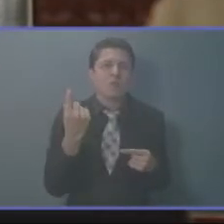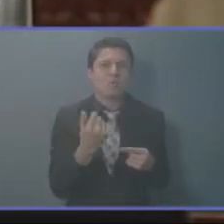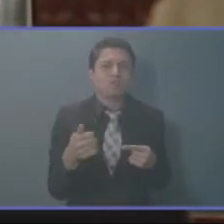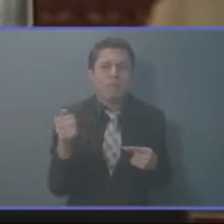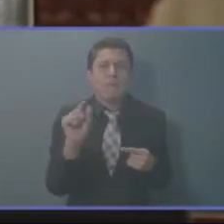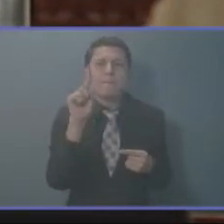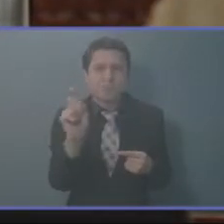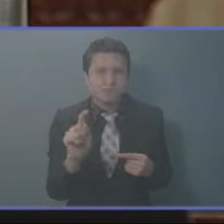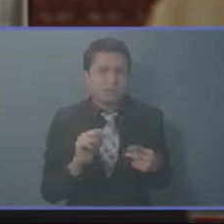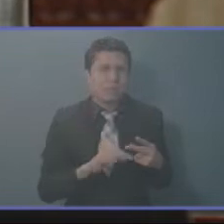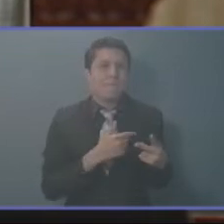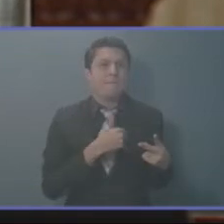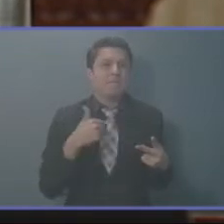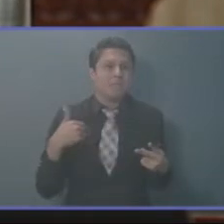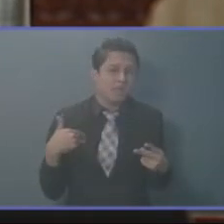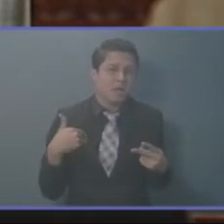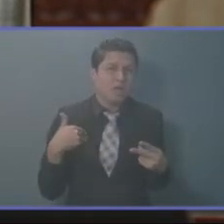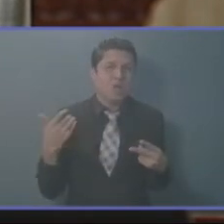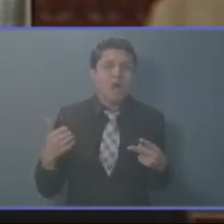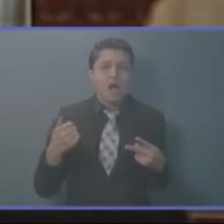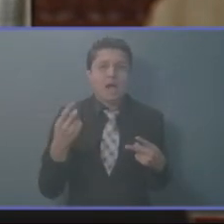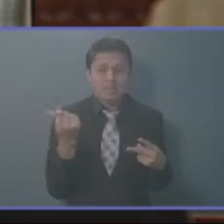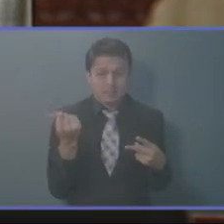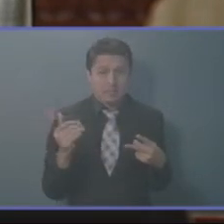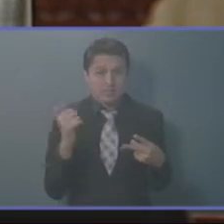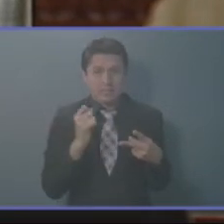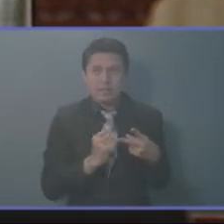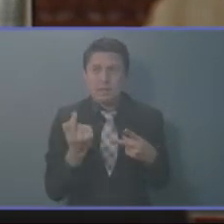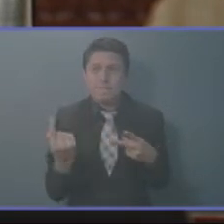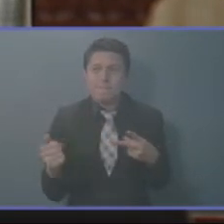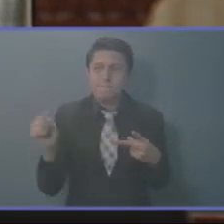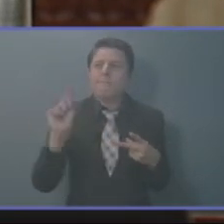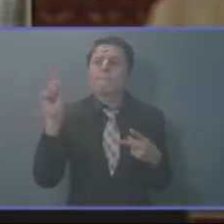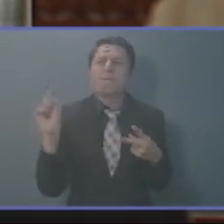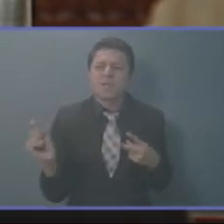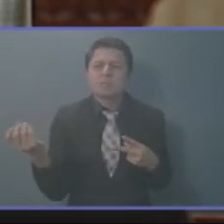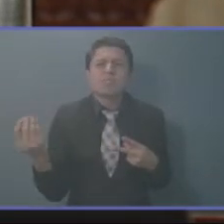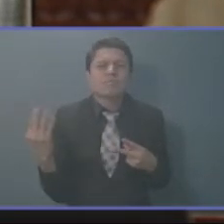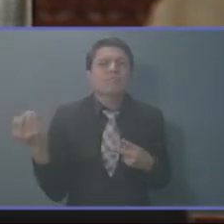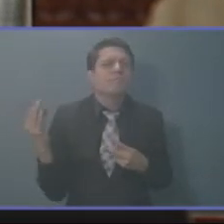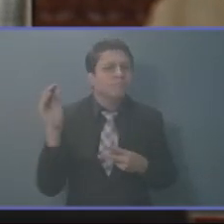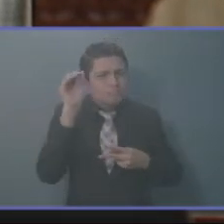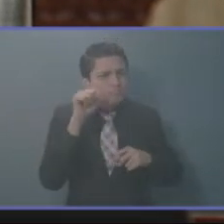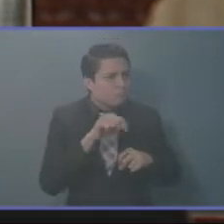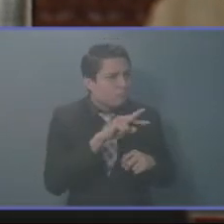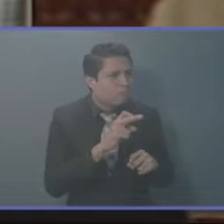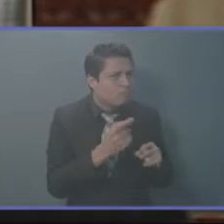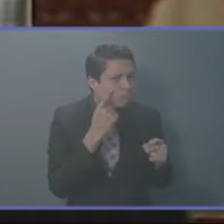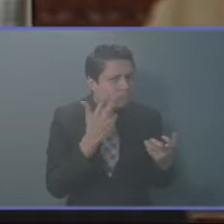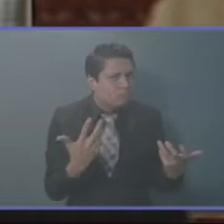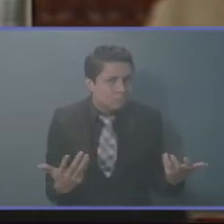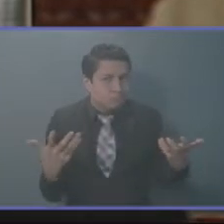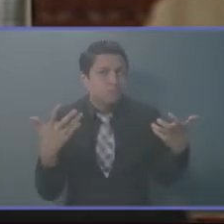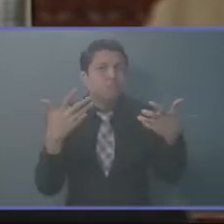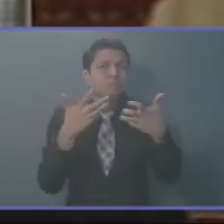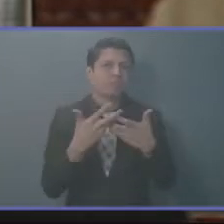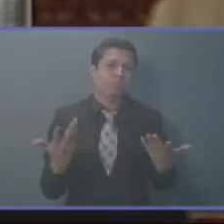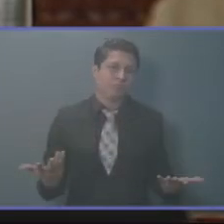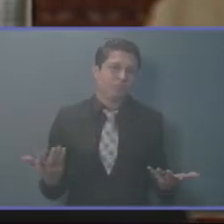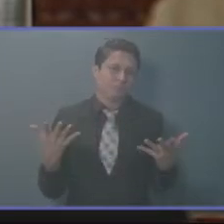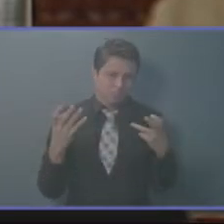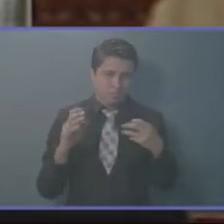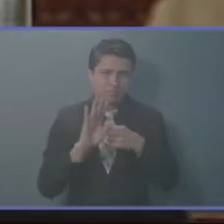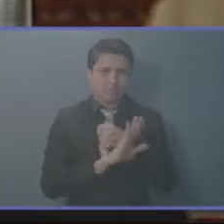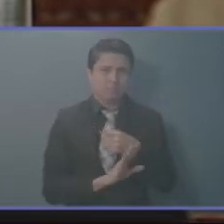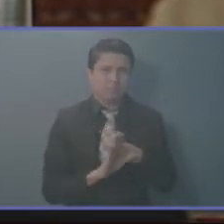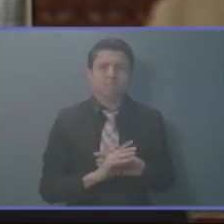Al respecto, vale la pena mencionar que actualmente el ramo de salud se encuentra siguiendo los requerimientos para uso de equipos de protección personal, EPP,